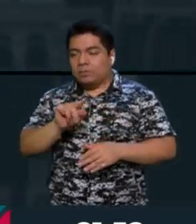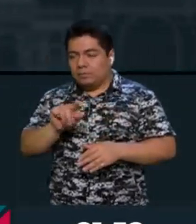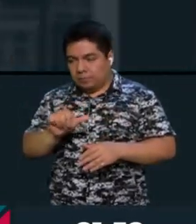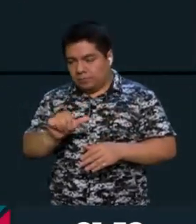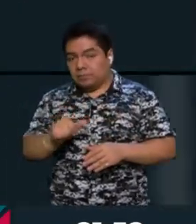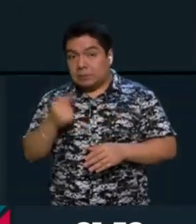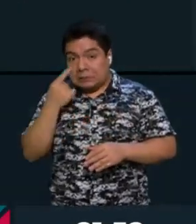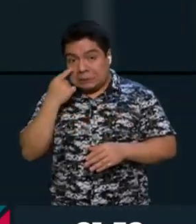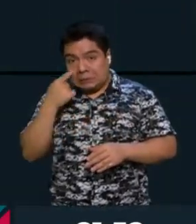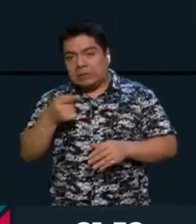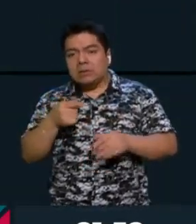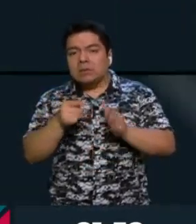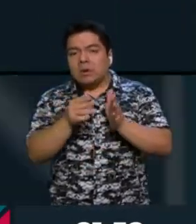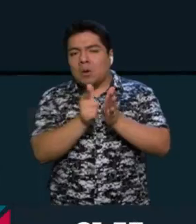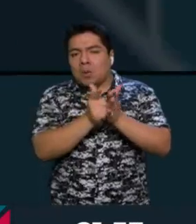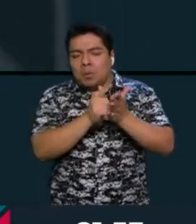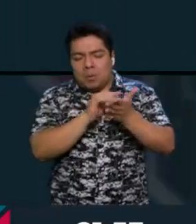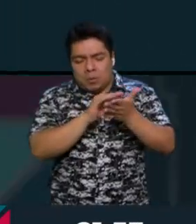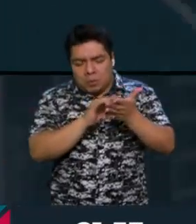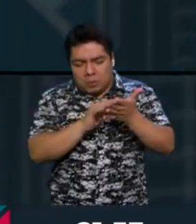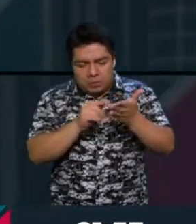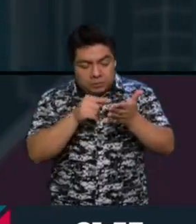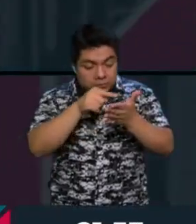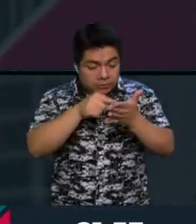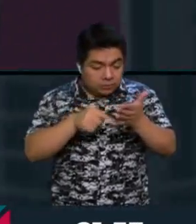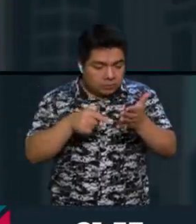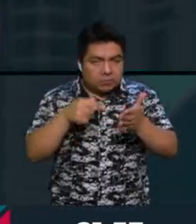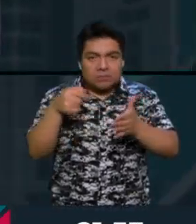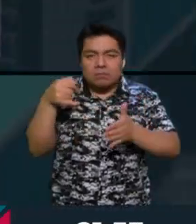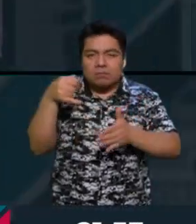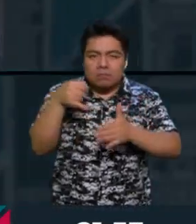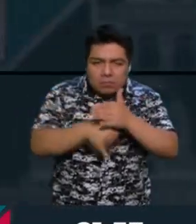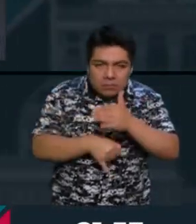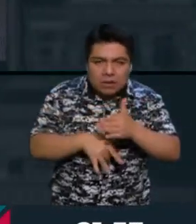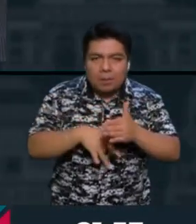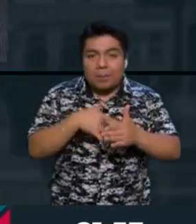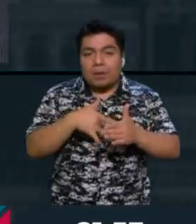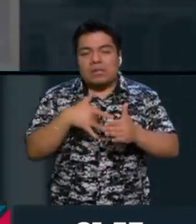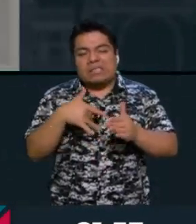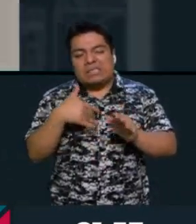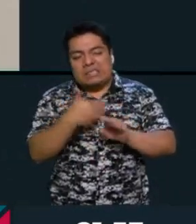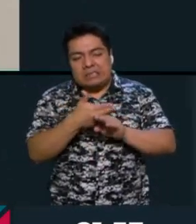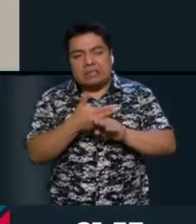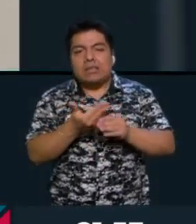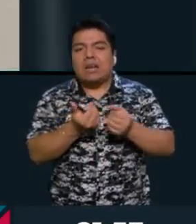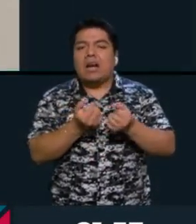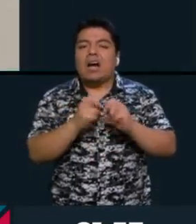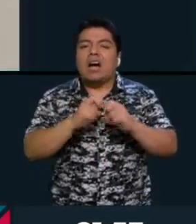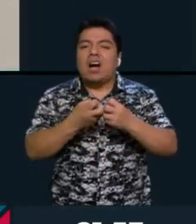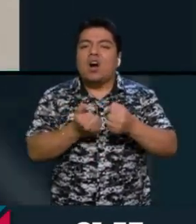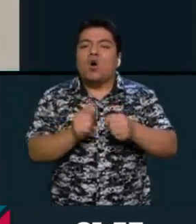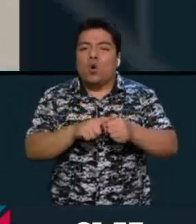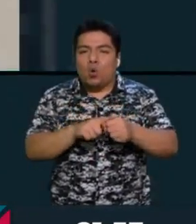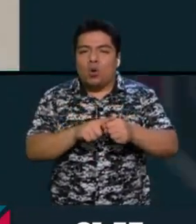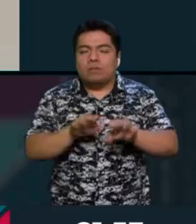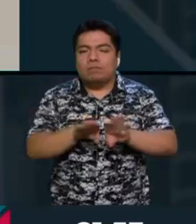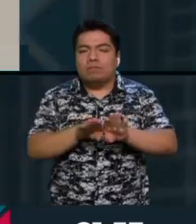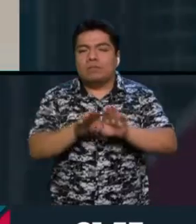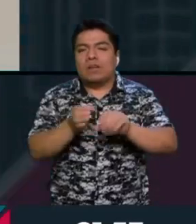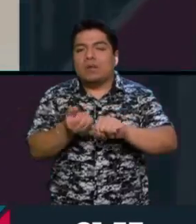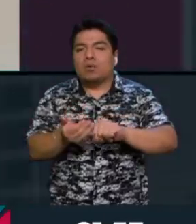verdad hay una profunda crítica social a lo que parecería un sistema perfecto, ¿no?